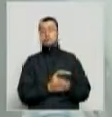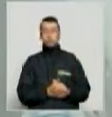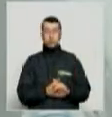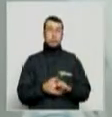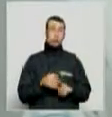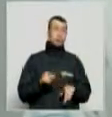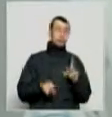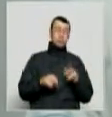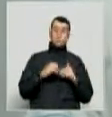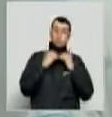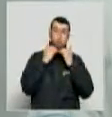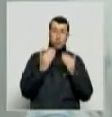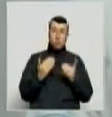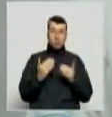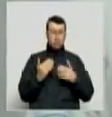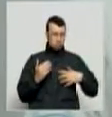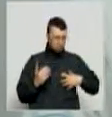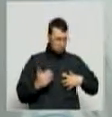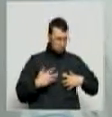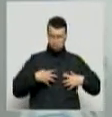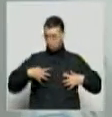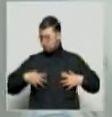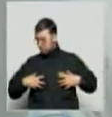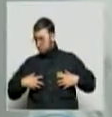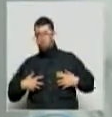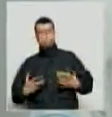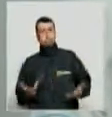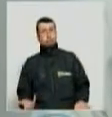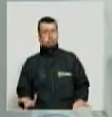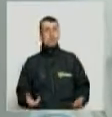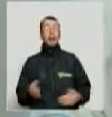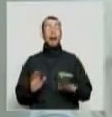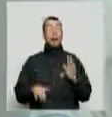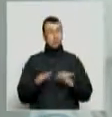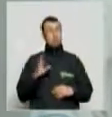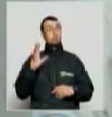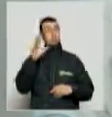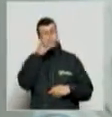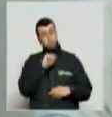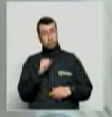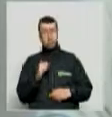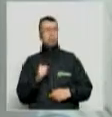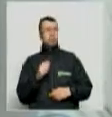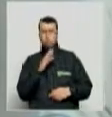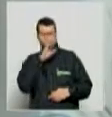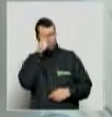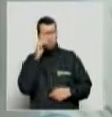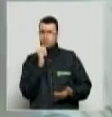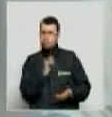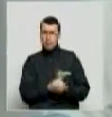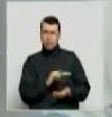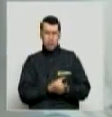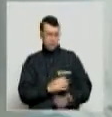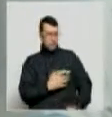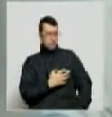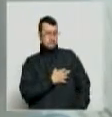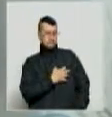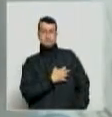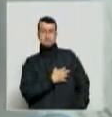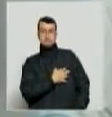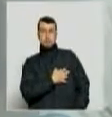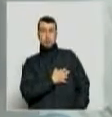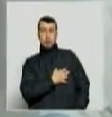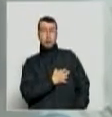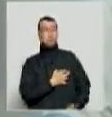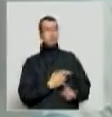si tenemos el corazón del lado izquierdo o del lado derecho, que la destrocardia es un hallazgo poco común. Hay pacientes que tienen el corazón del lado derecho y este examen también